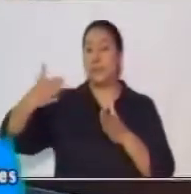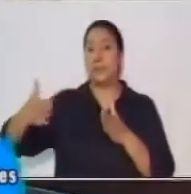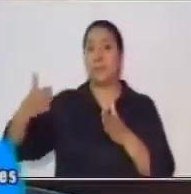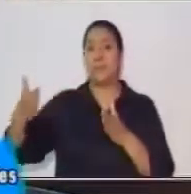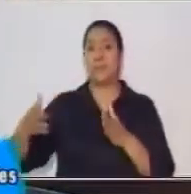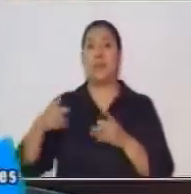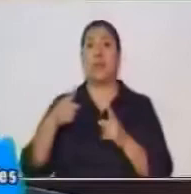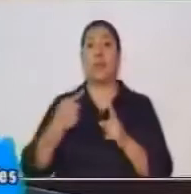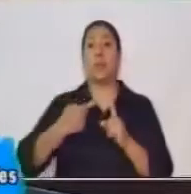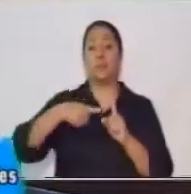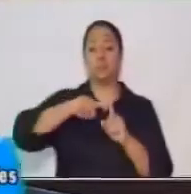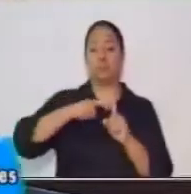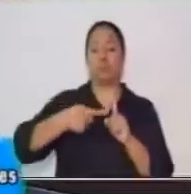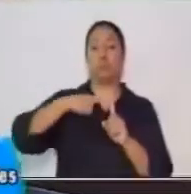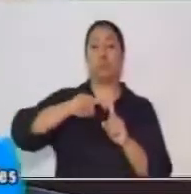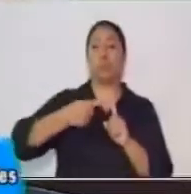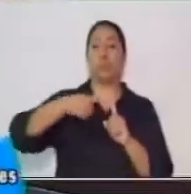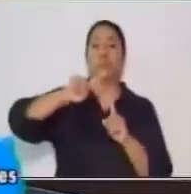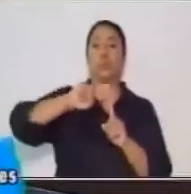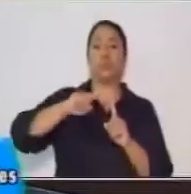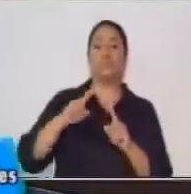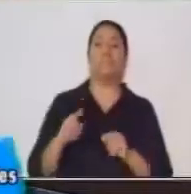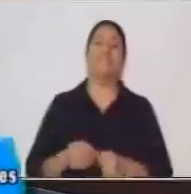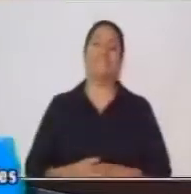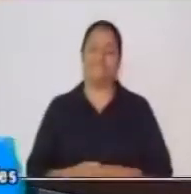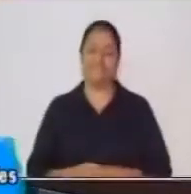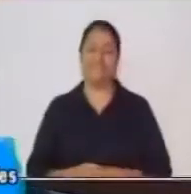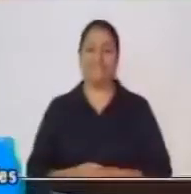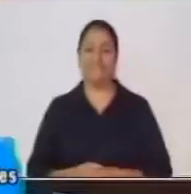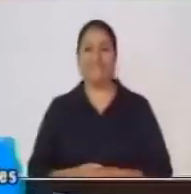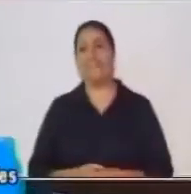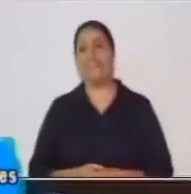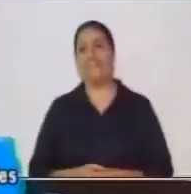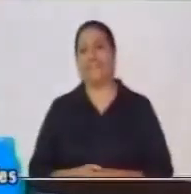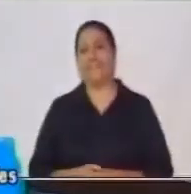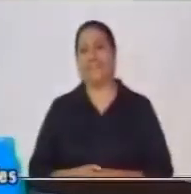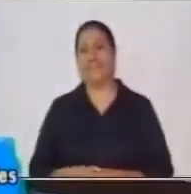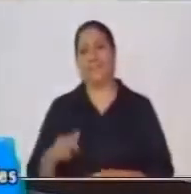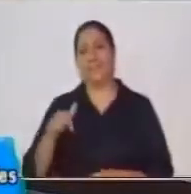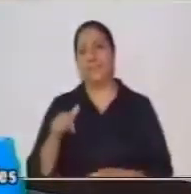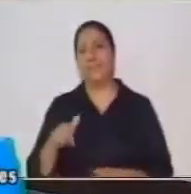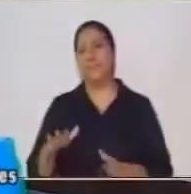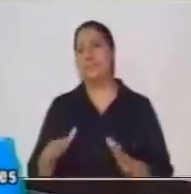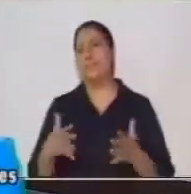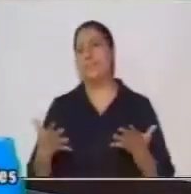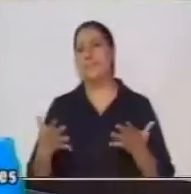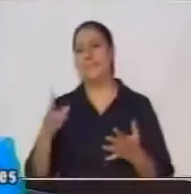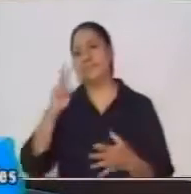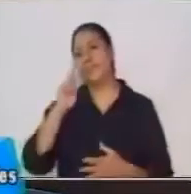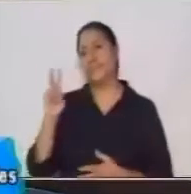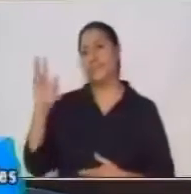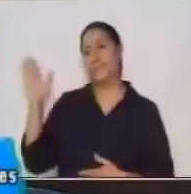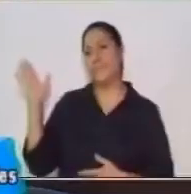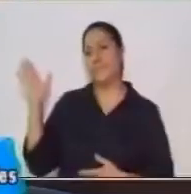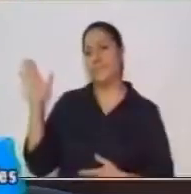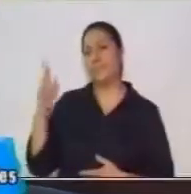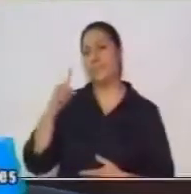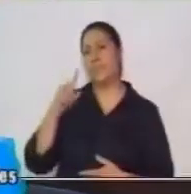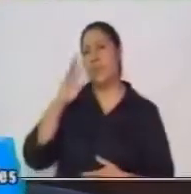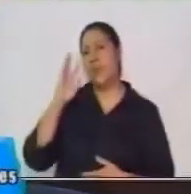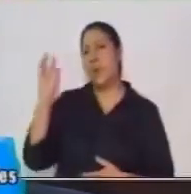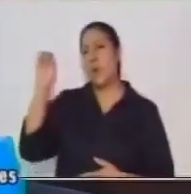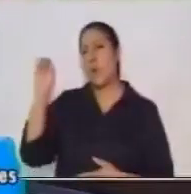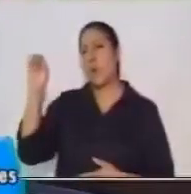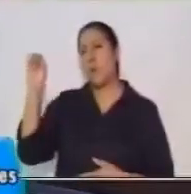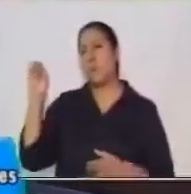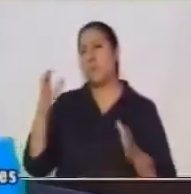ser 1. Muy bien. Ahora nos vamos acá y decimos, observamos un